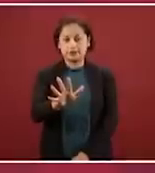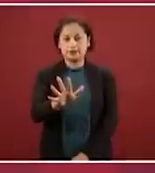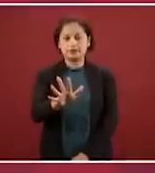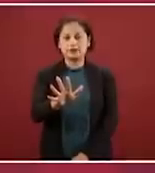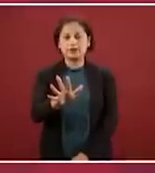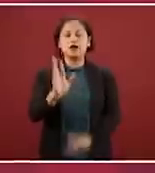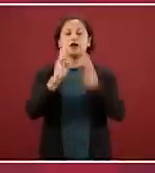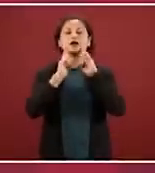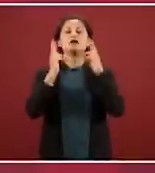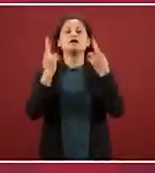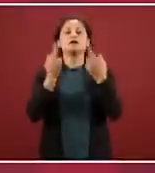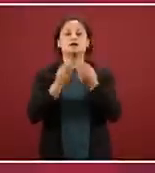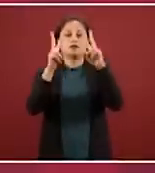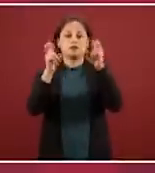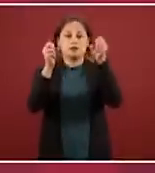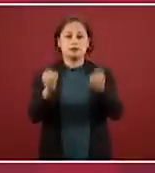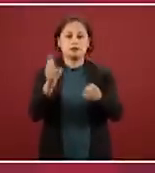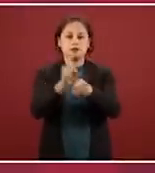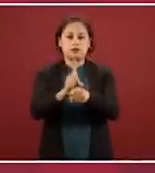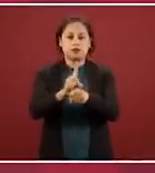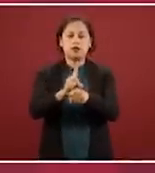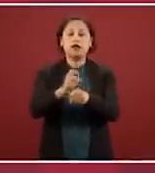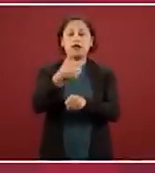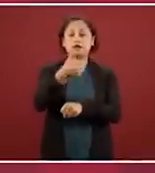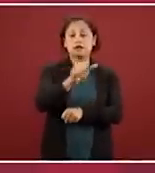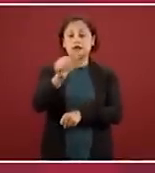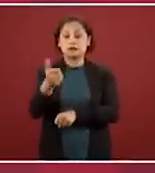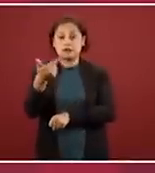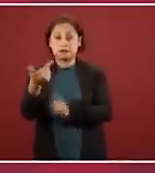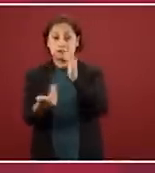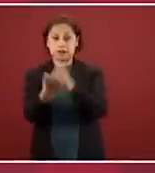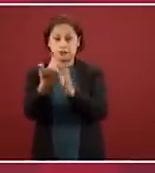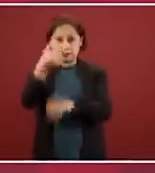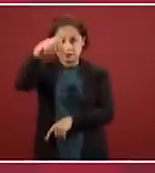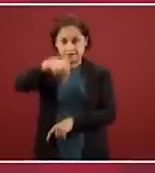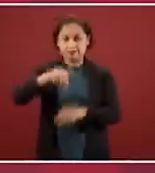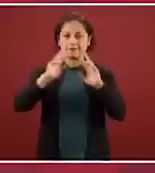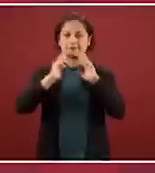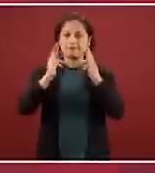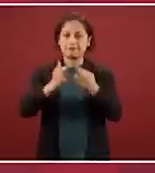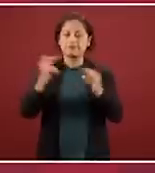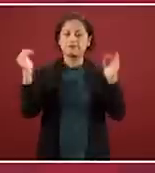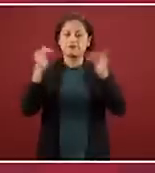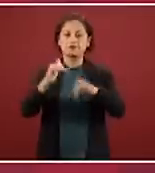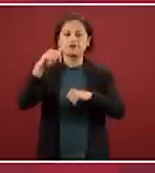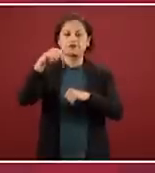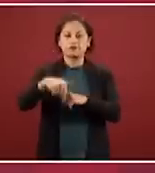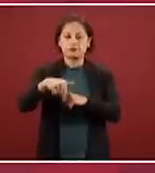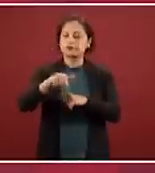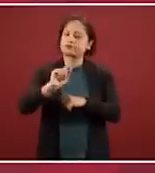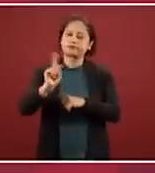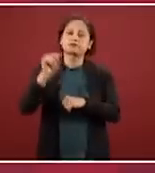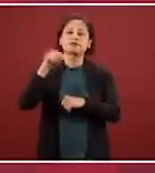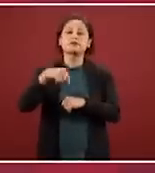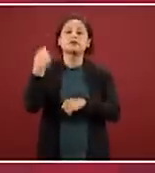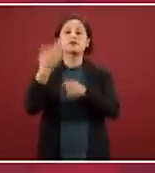que hacemos de 6 a 7 de la mañana aquí se va a llevar a cabo en Ciudad Juárez,